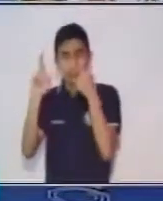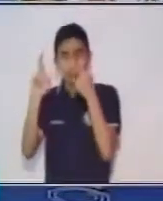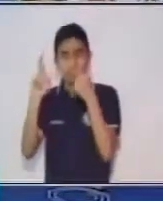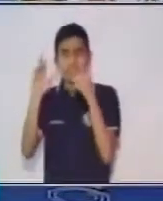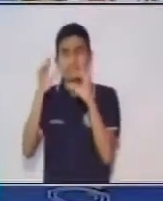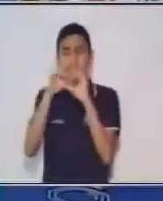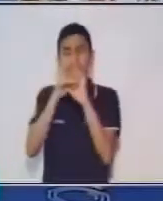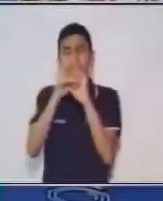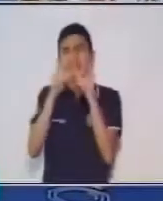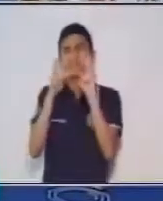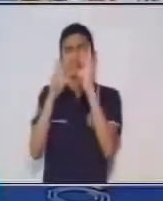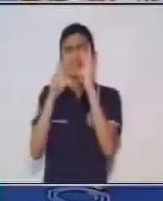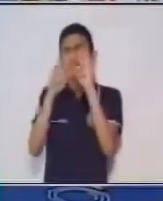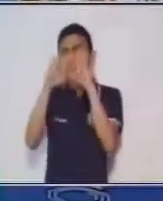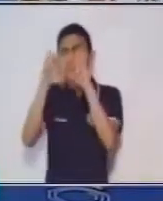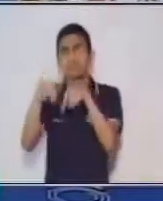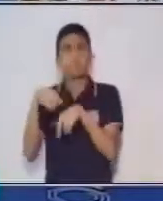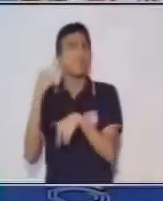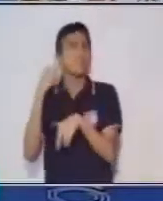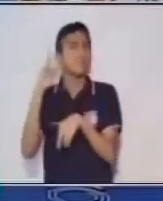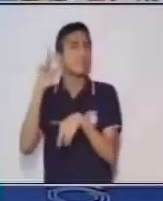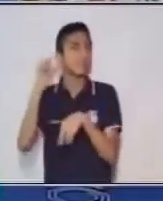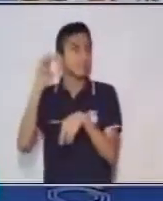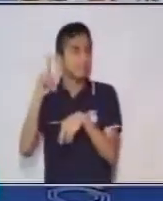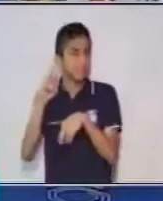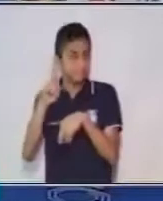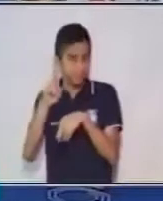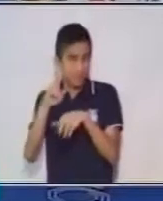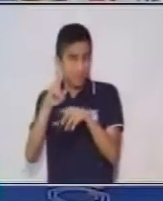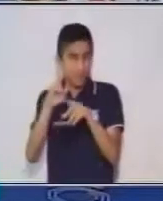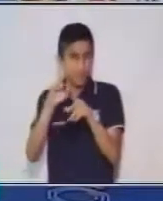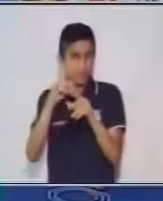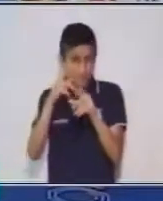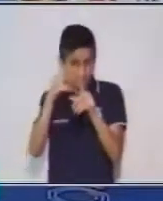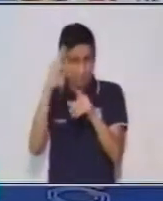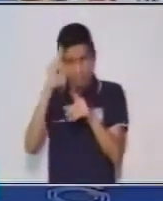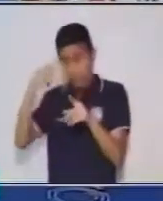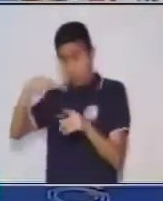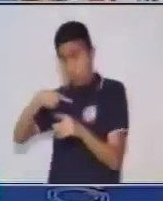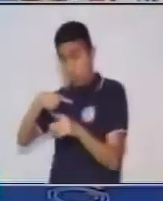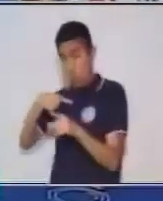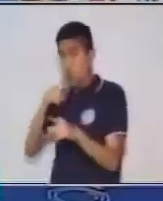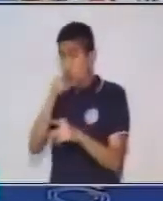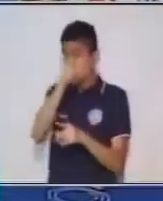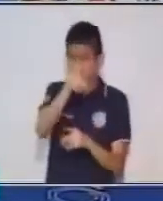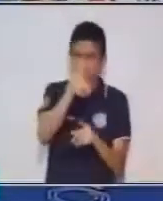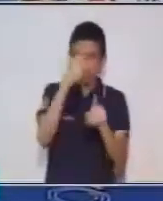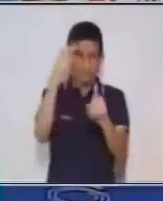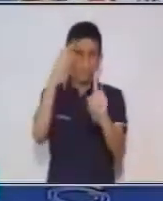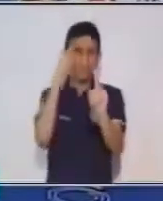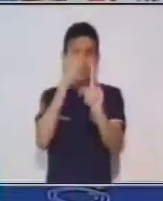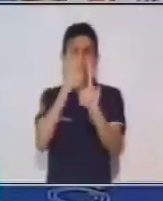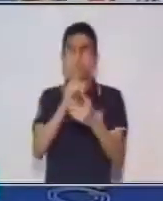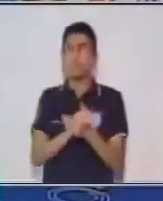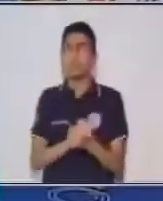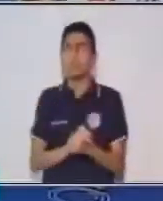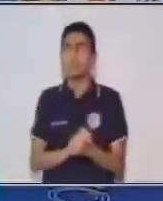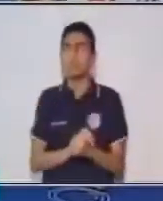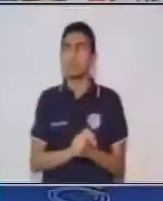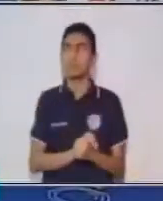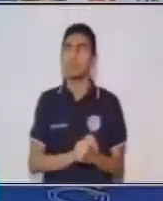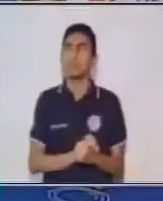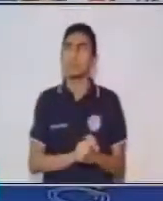la segunda persona gramatical singular del presente indicativo? Disculpa, del